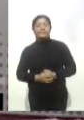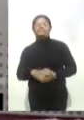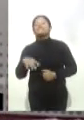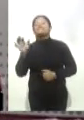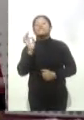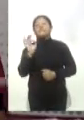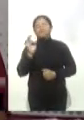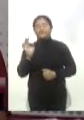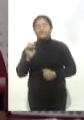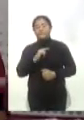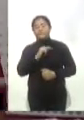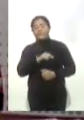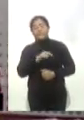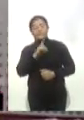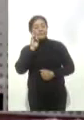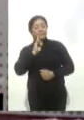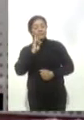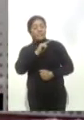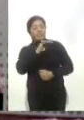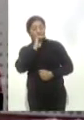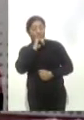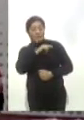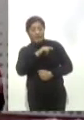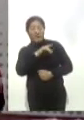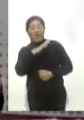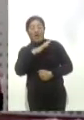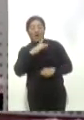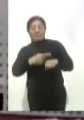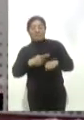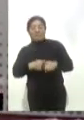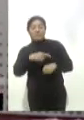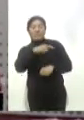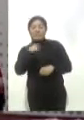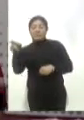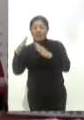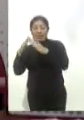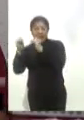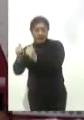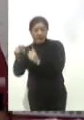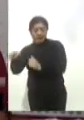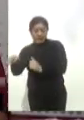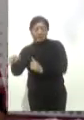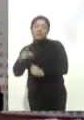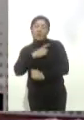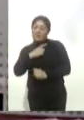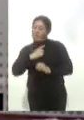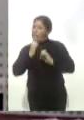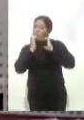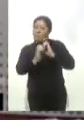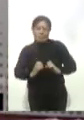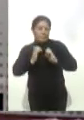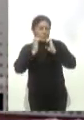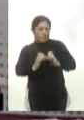paciente fuese positiva, obviamente si está estable, está en casa, pues tiene que tomar todas las medidas preventivas